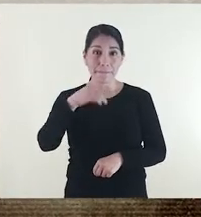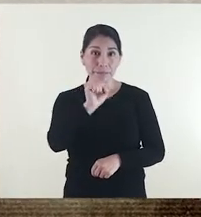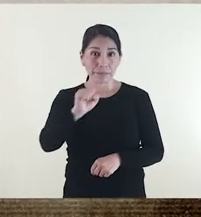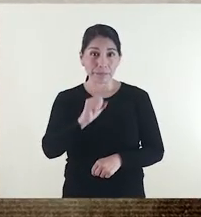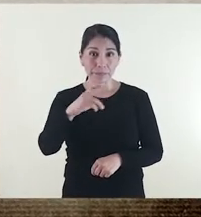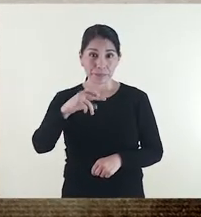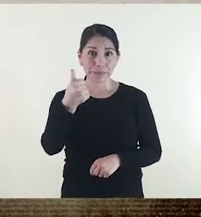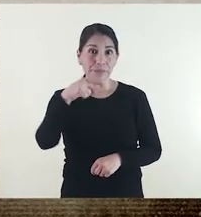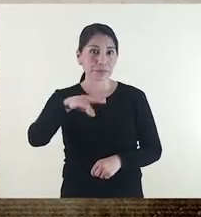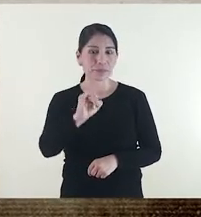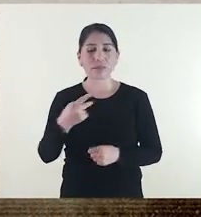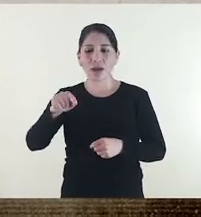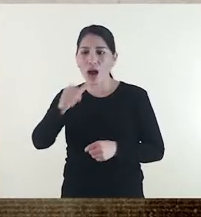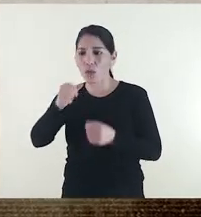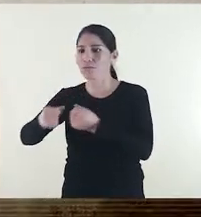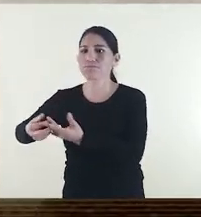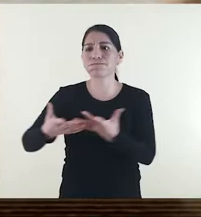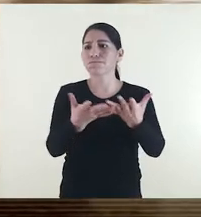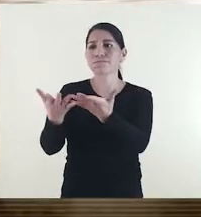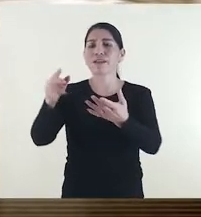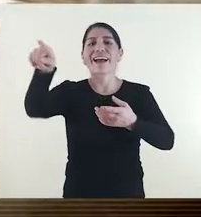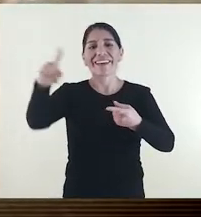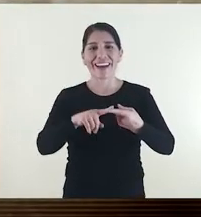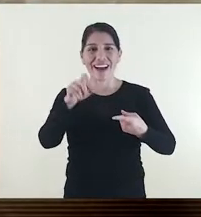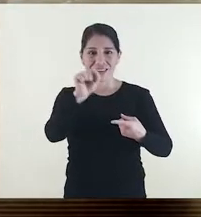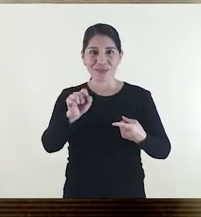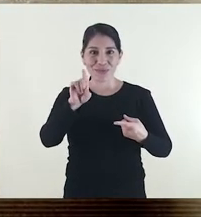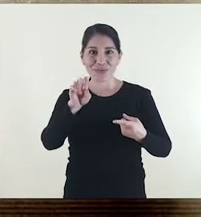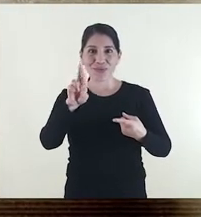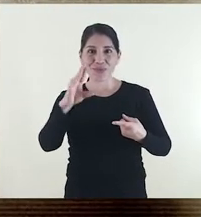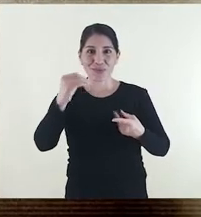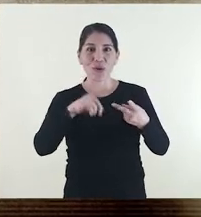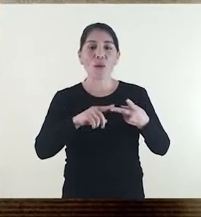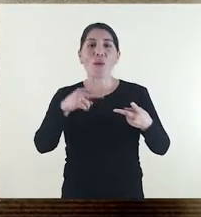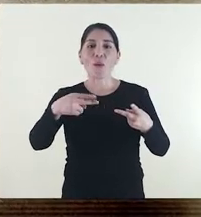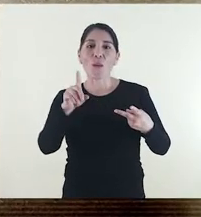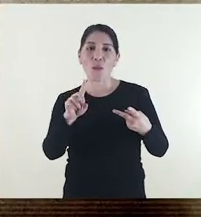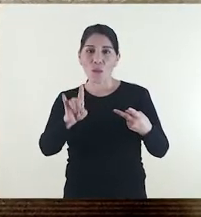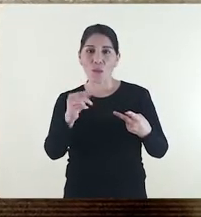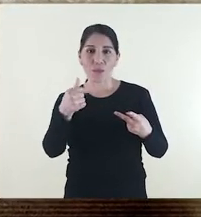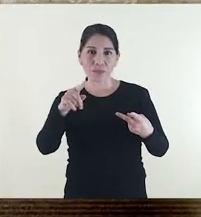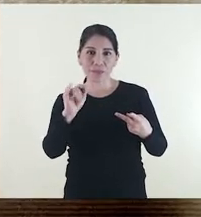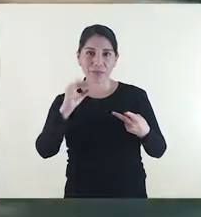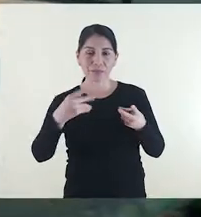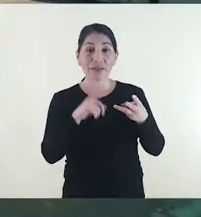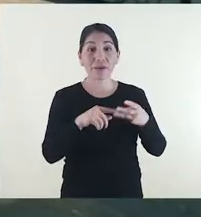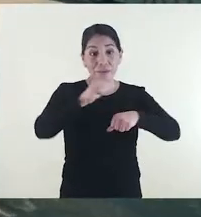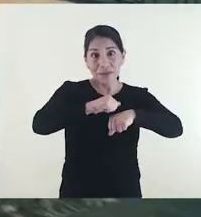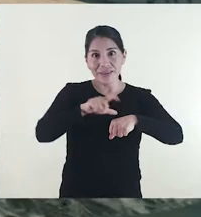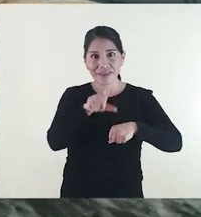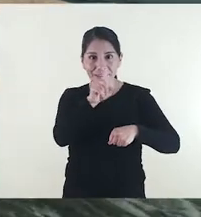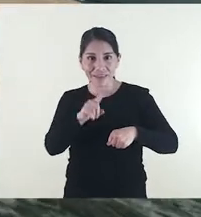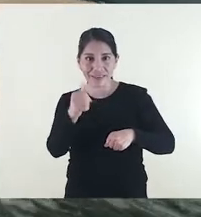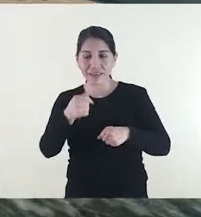su maternal fuente hicieron brotar canales como el Surco, el Guaitica, el Magdalena o Piedra Lisa. El Rímac es